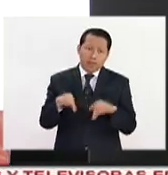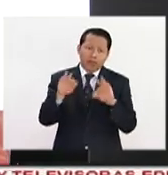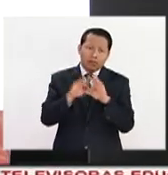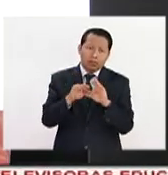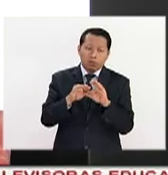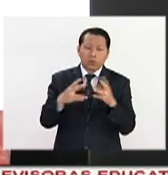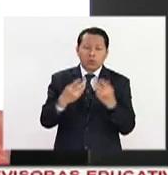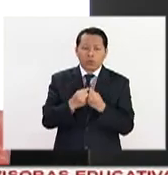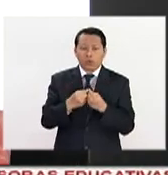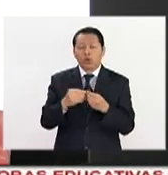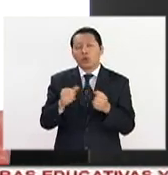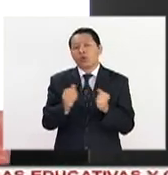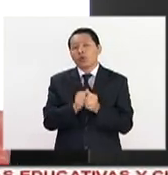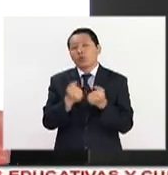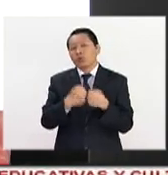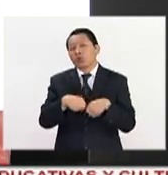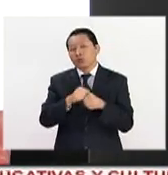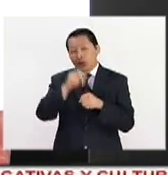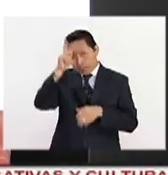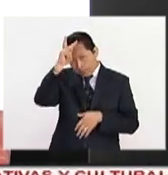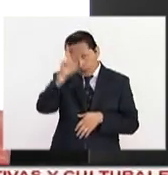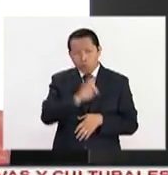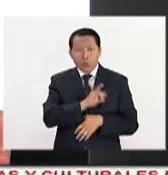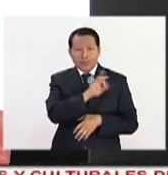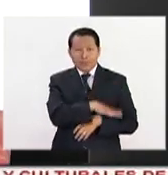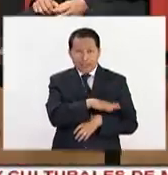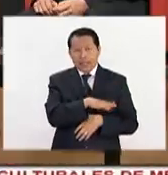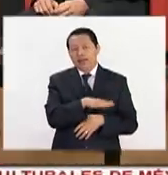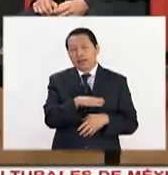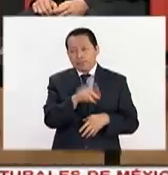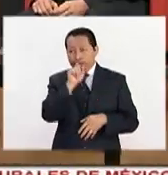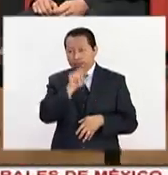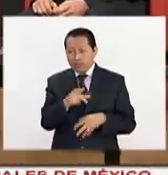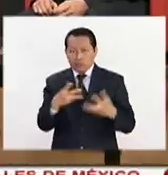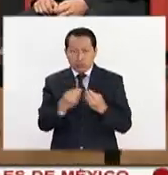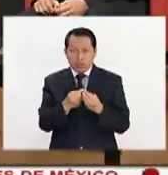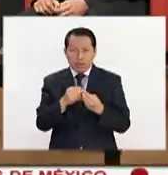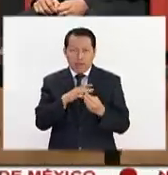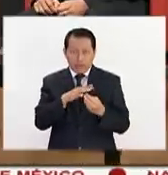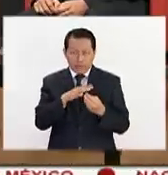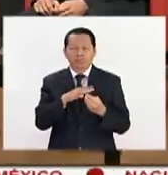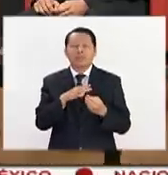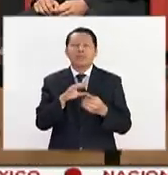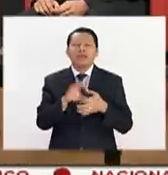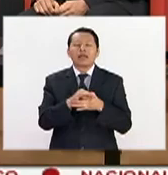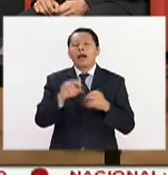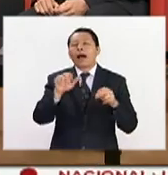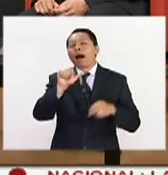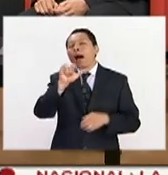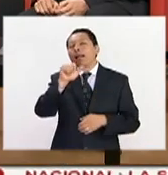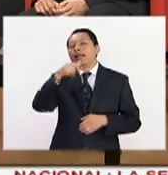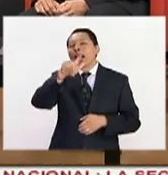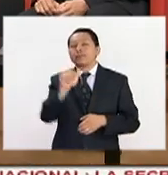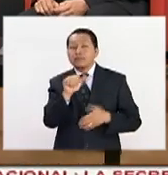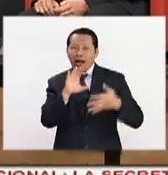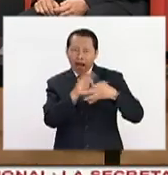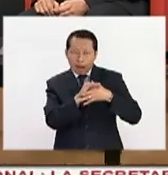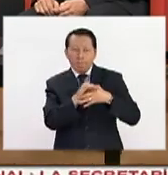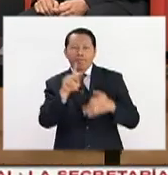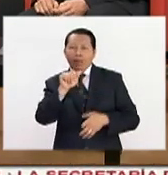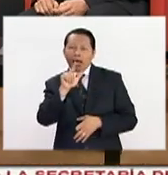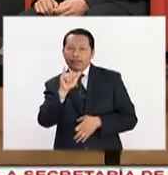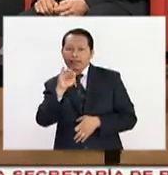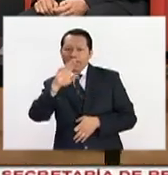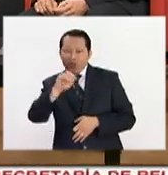importantes, junto con sus socios Perú y Chile, que igualmente conforman la Alianza del Pacífico, un actor sumamente relevante en